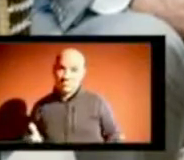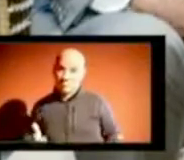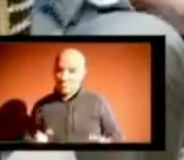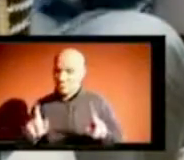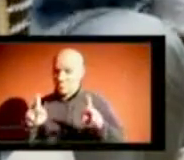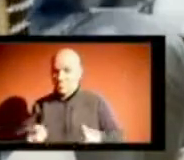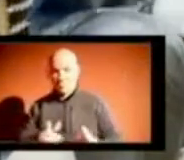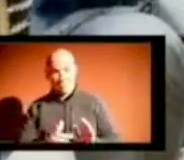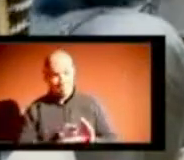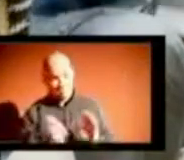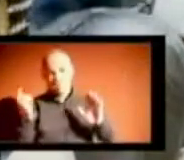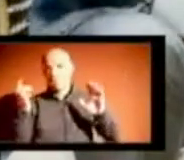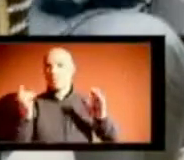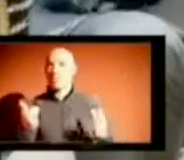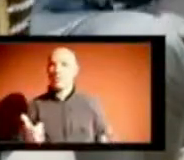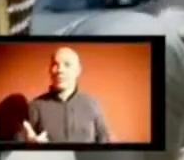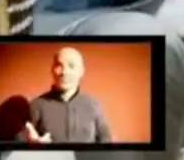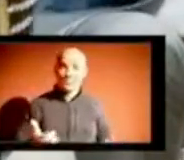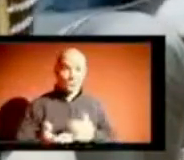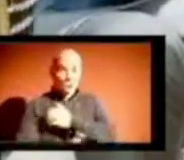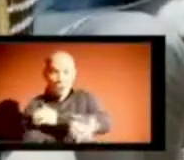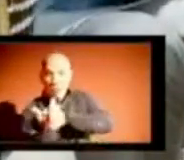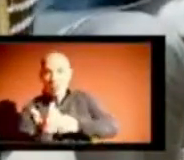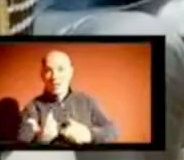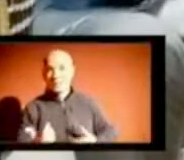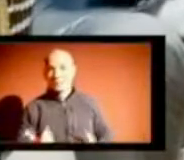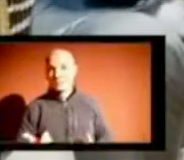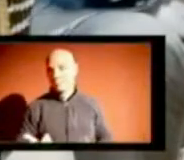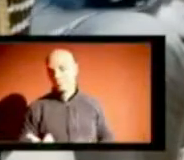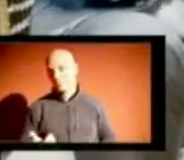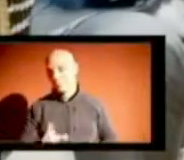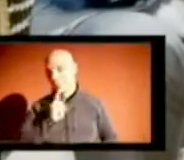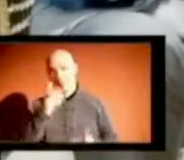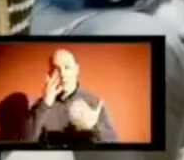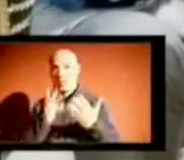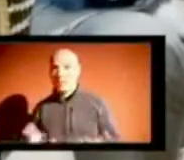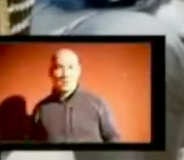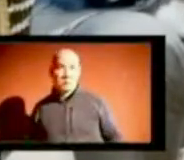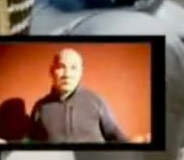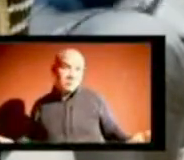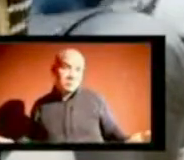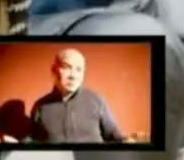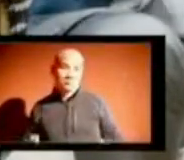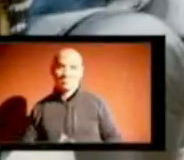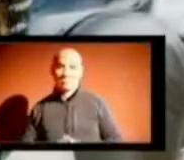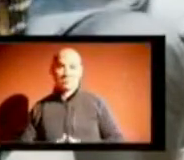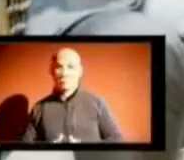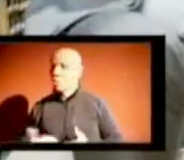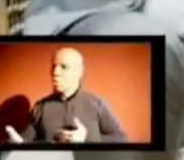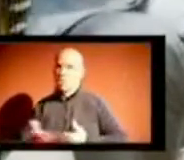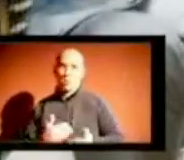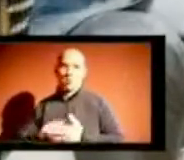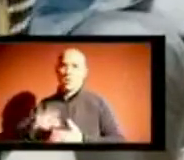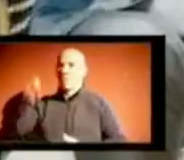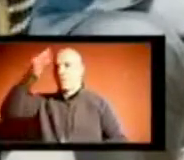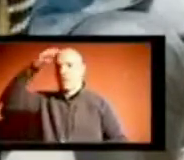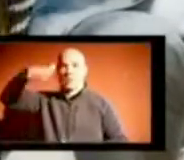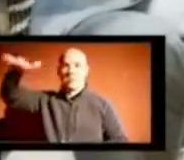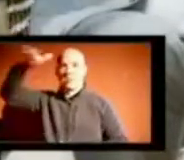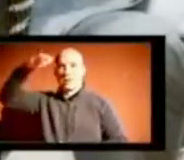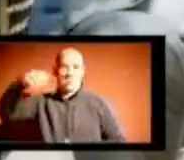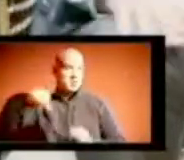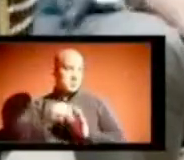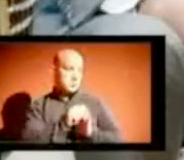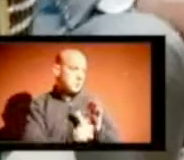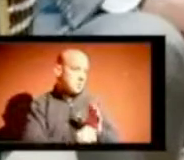corrupción o alegaciones de corrupción son lamentables, sea a nivel federal o sea a nivel estatal. Este caso está en